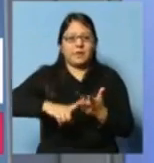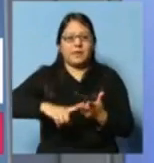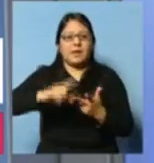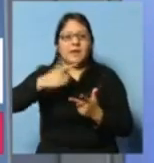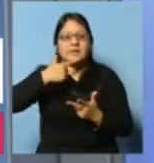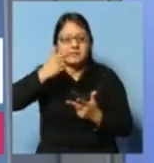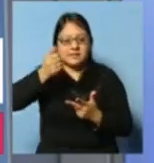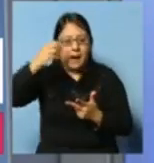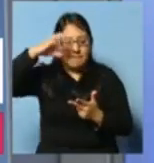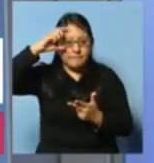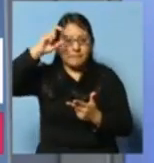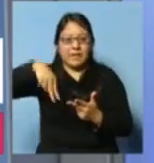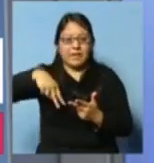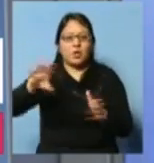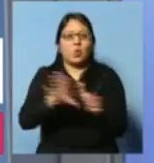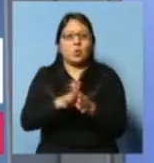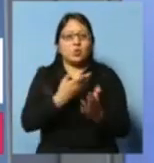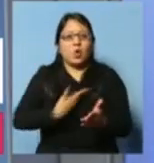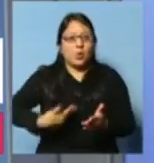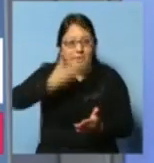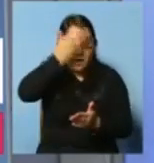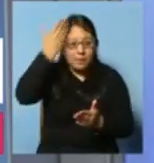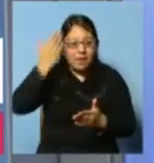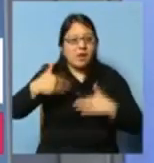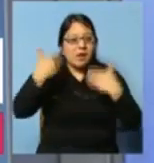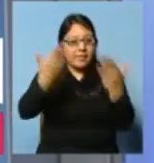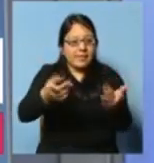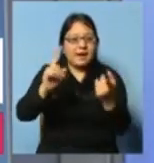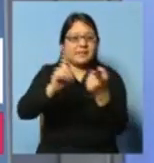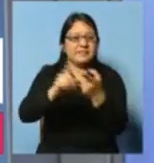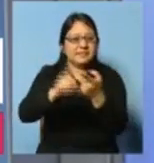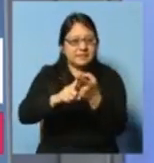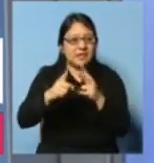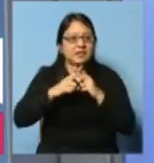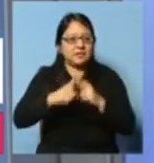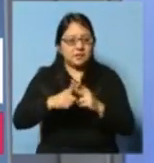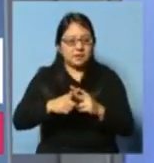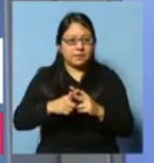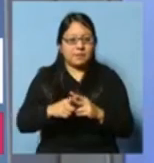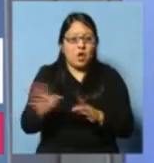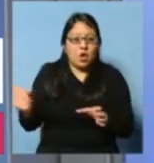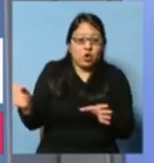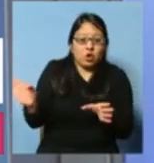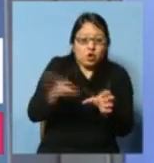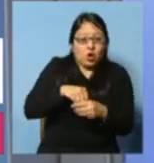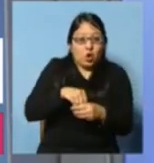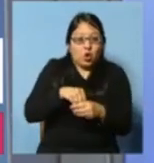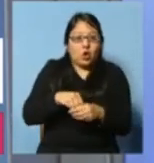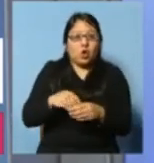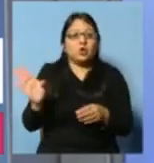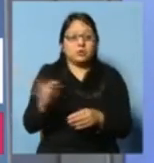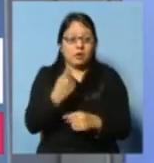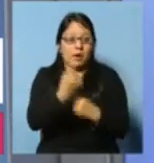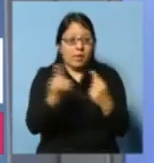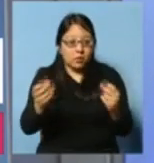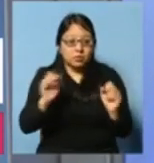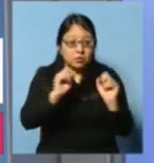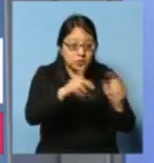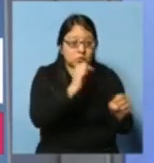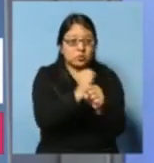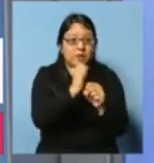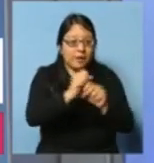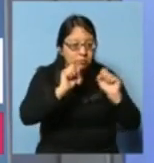impulso que el gobernador gerardo morales le está dando al tema de conectividad y entre todos juntos cada uno con la parte que le